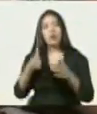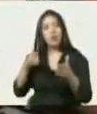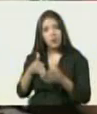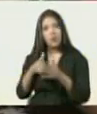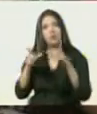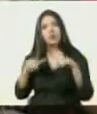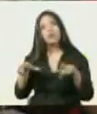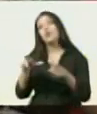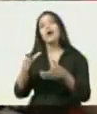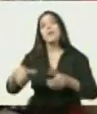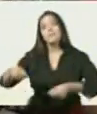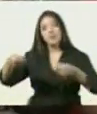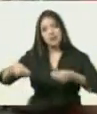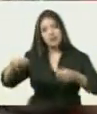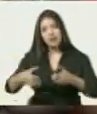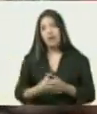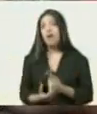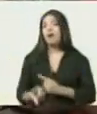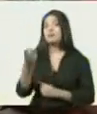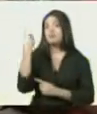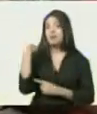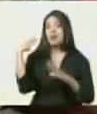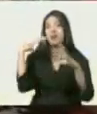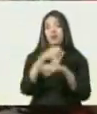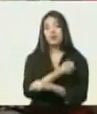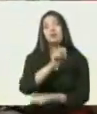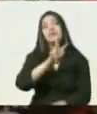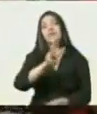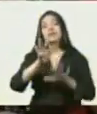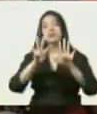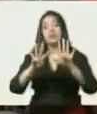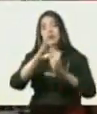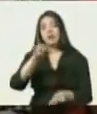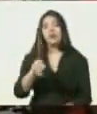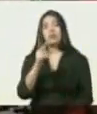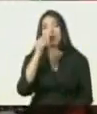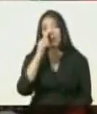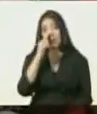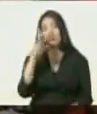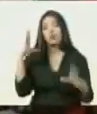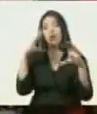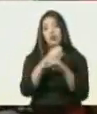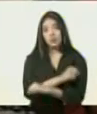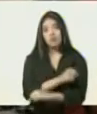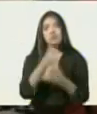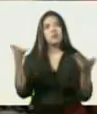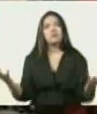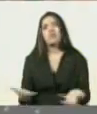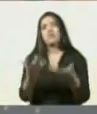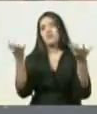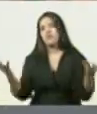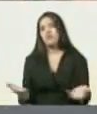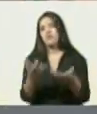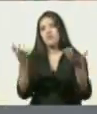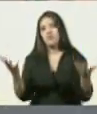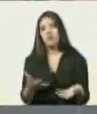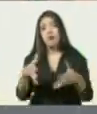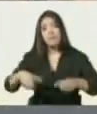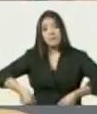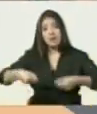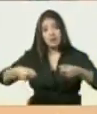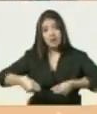instalaciones de Mercal. Anoche, ayer 29 de junio, en horas de la noche, bueno, fue incendiado un centro de acopio de